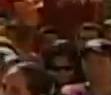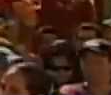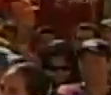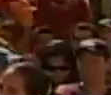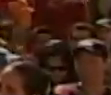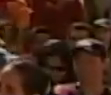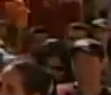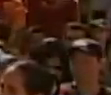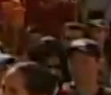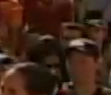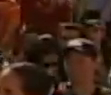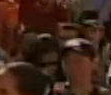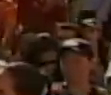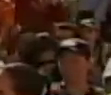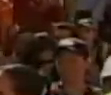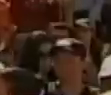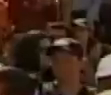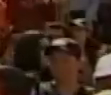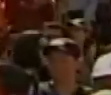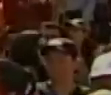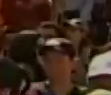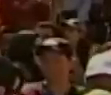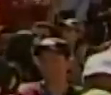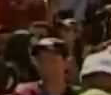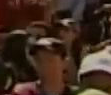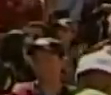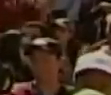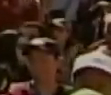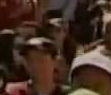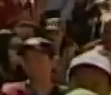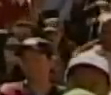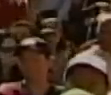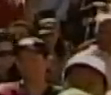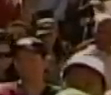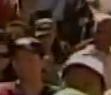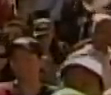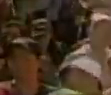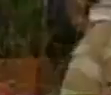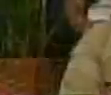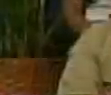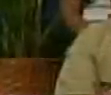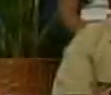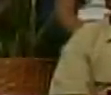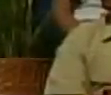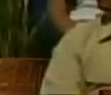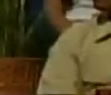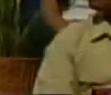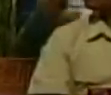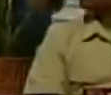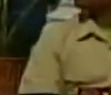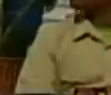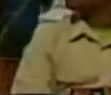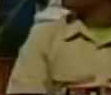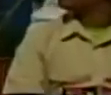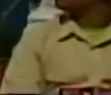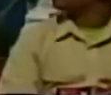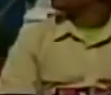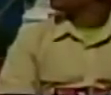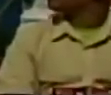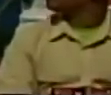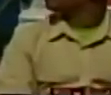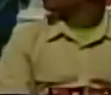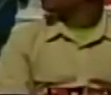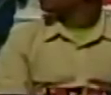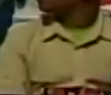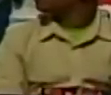No porque yo lo diga, sino porque ellos introdujeron tarde, los tiempos no